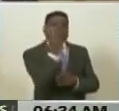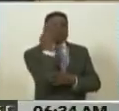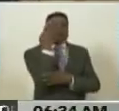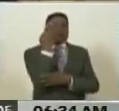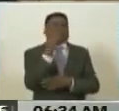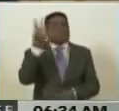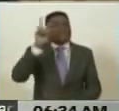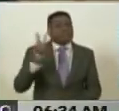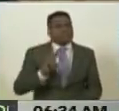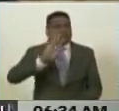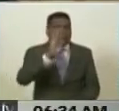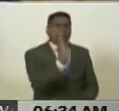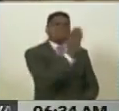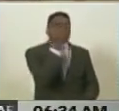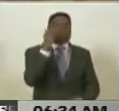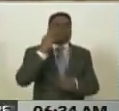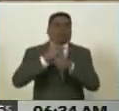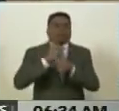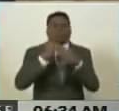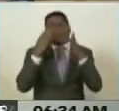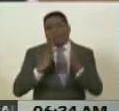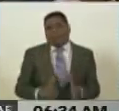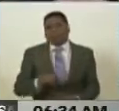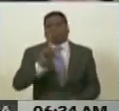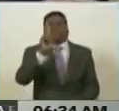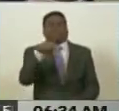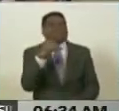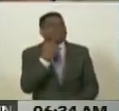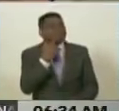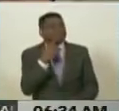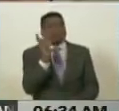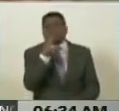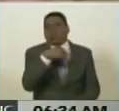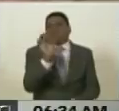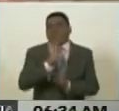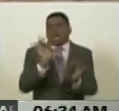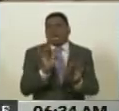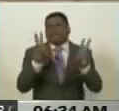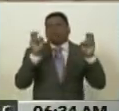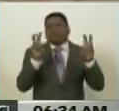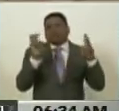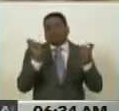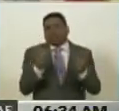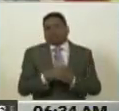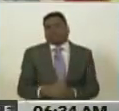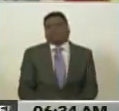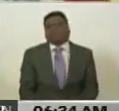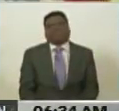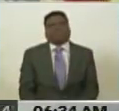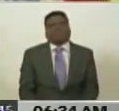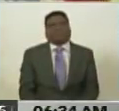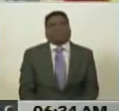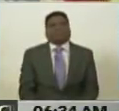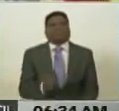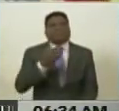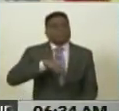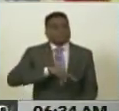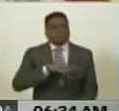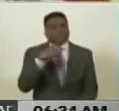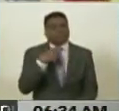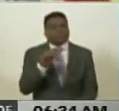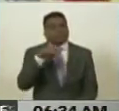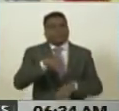país está también de espalda a los trabajadores y de las trabajadoras. Entonces, no tiene nada nuevo bajo el sol la postura que asume FD Cámara. Nosotros eh ratificamos desde